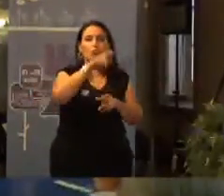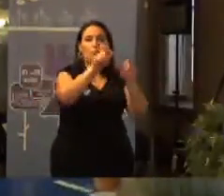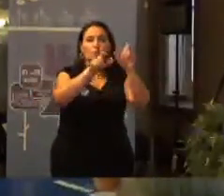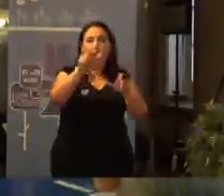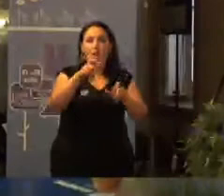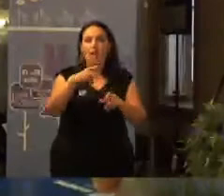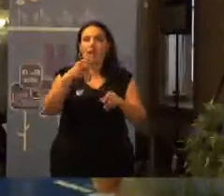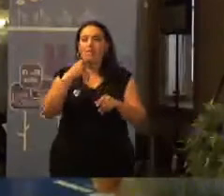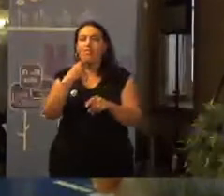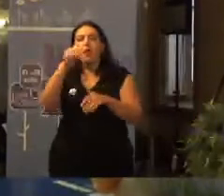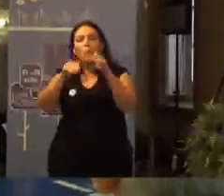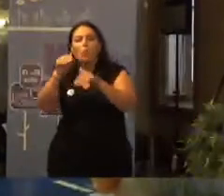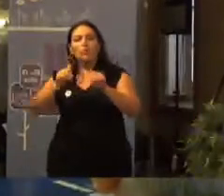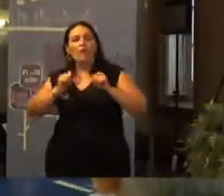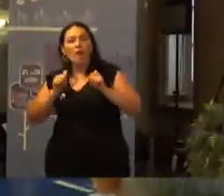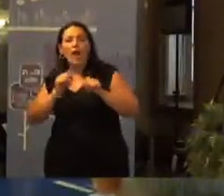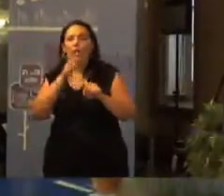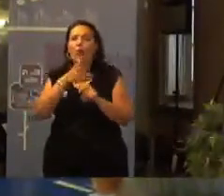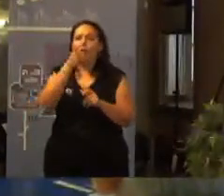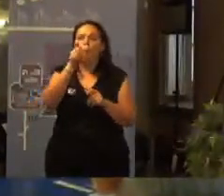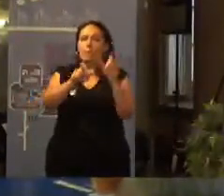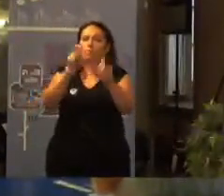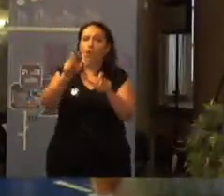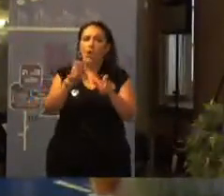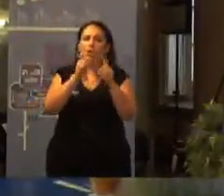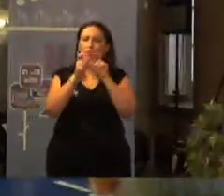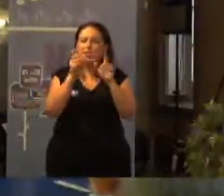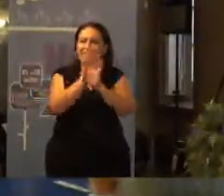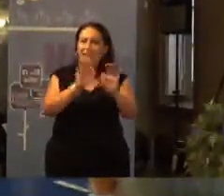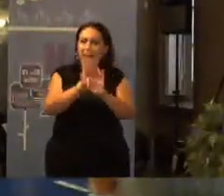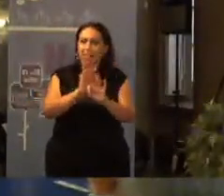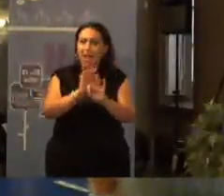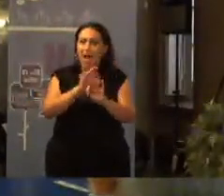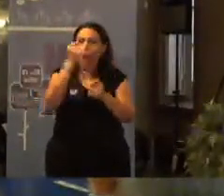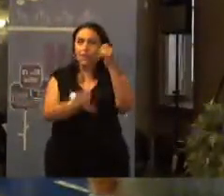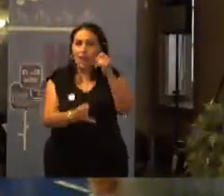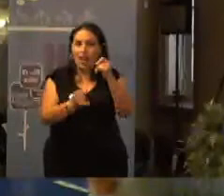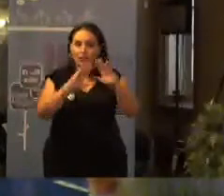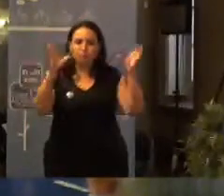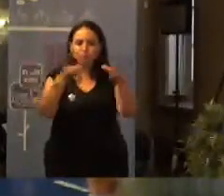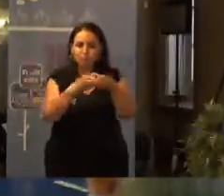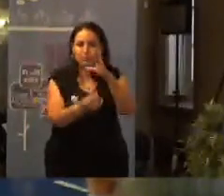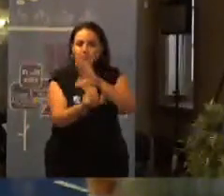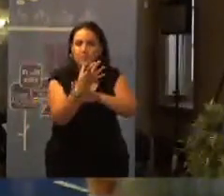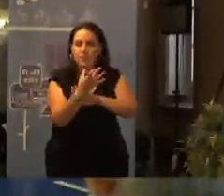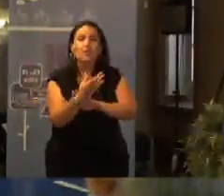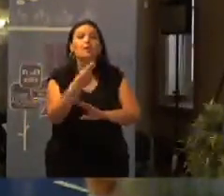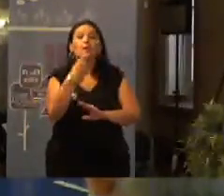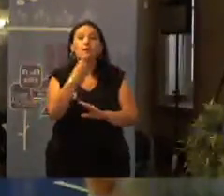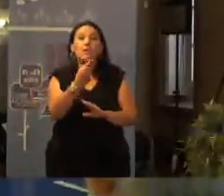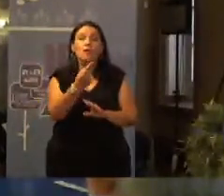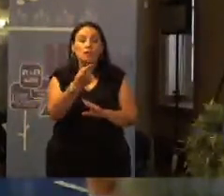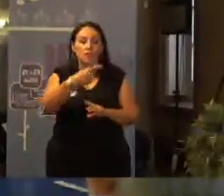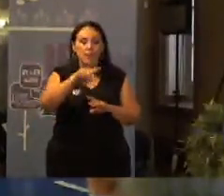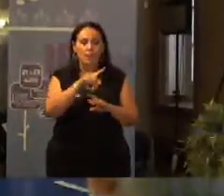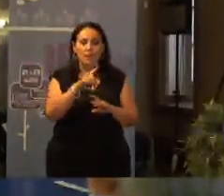que non sei que non se movi, que non protesta, que está alienada, resulta que é a cidadanía que dice aí tedes, decides que ides facer isto,